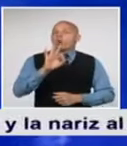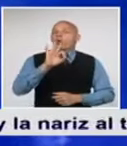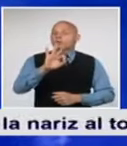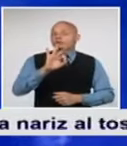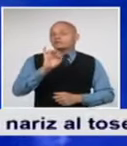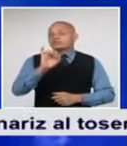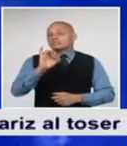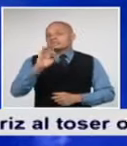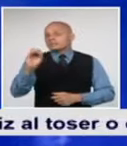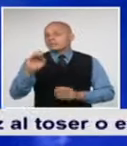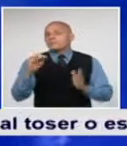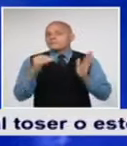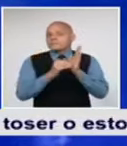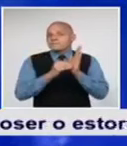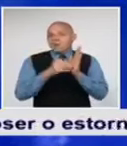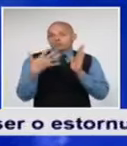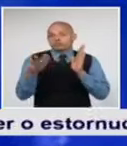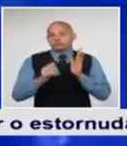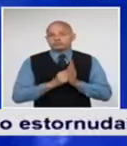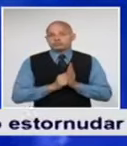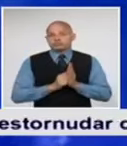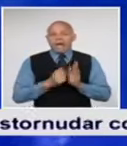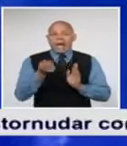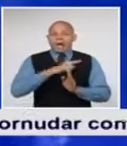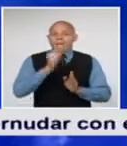887.949. Fallecieron